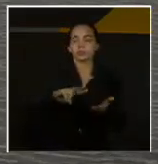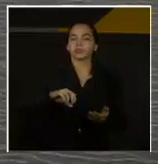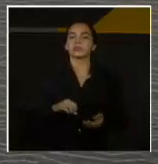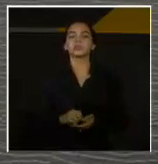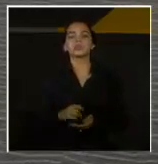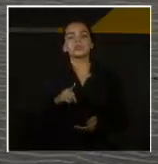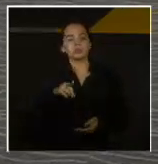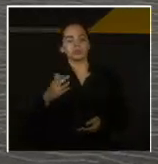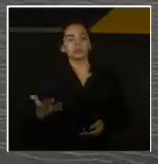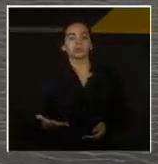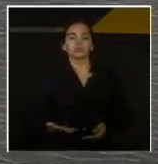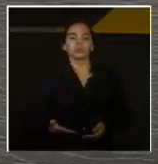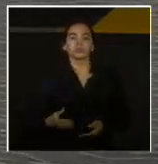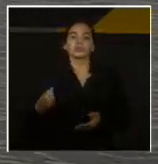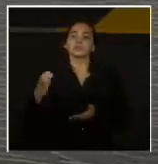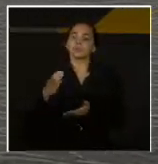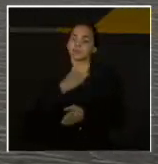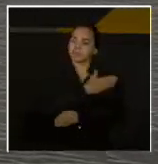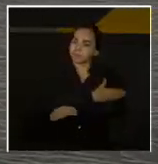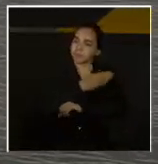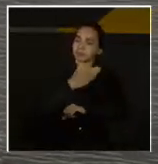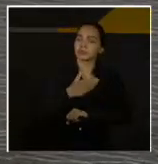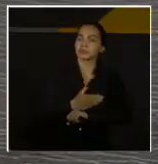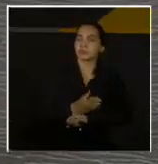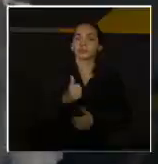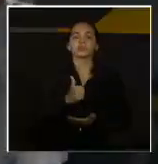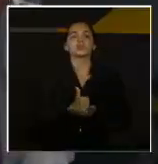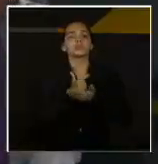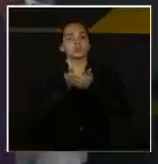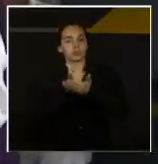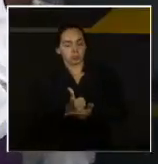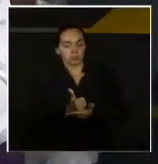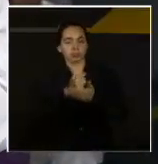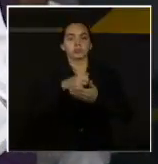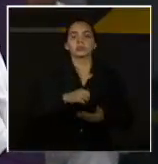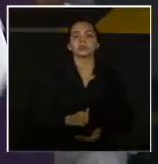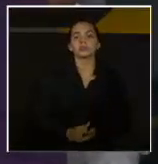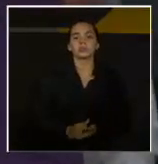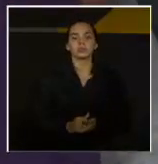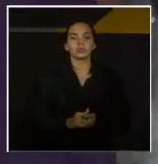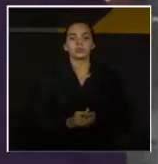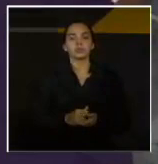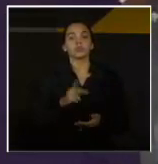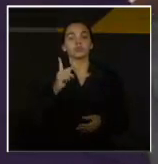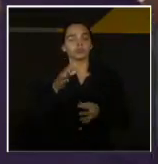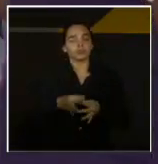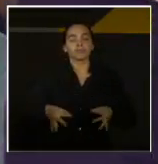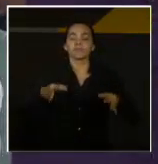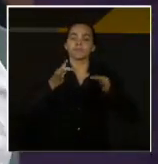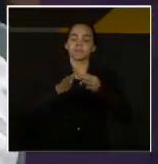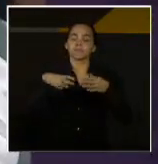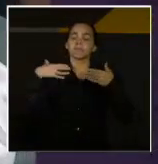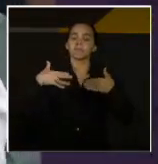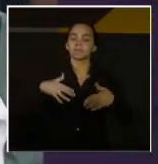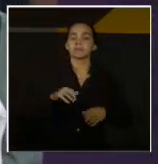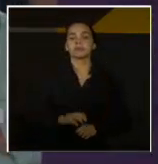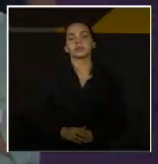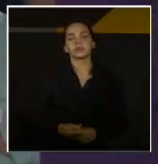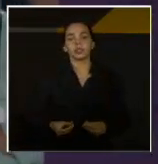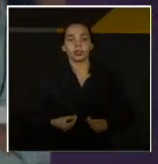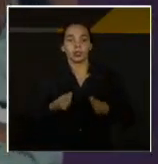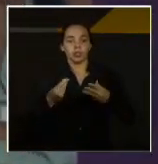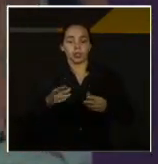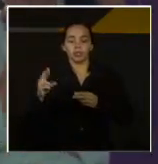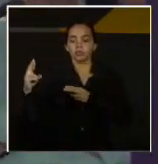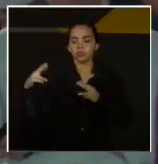un gobierno que les acompañe, que los asesore, que los apoye, que los ayude, pero lo más importante, que les dé las